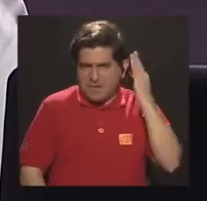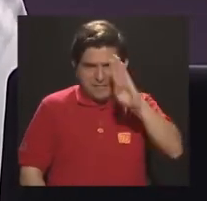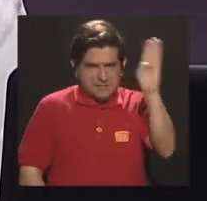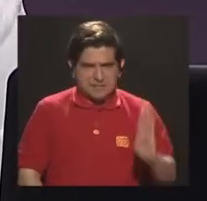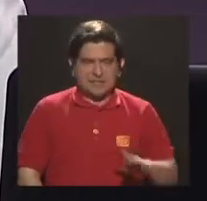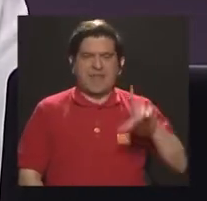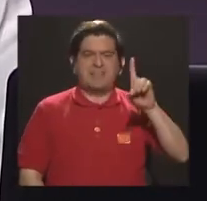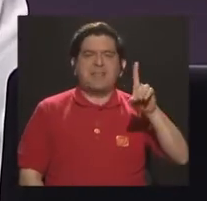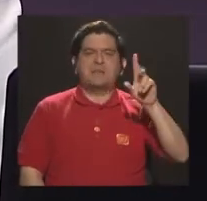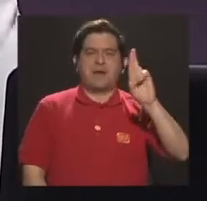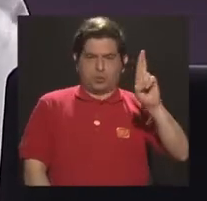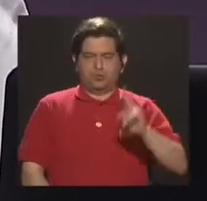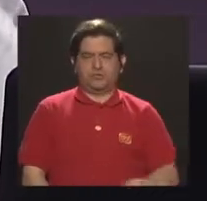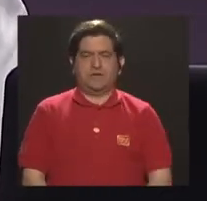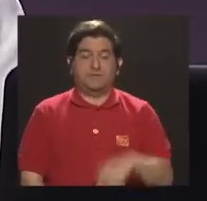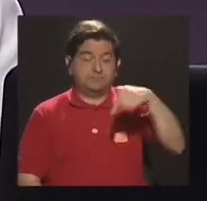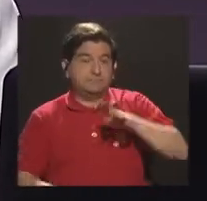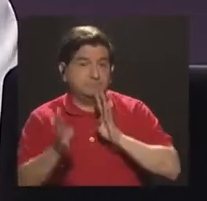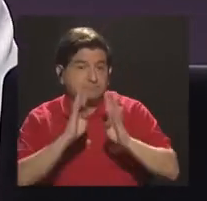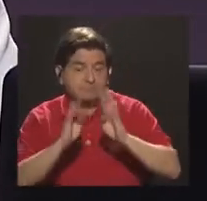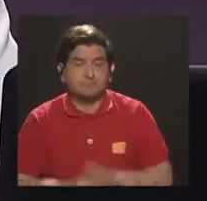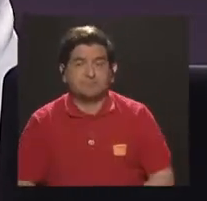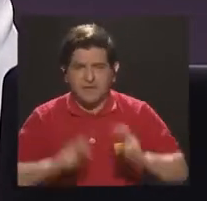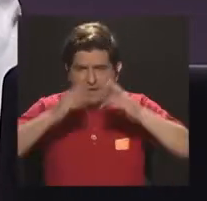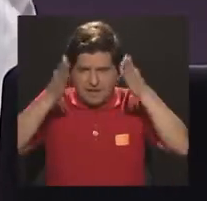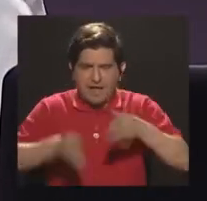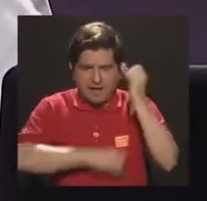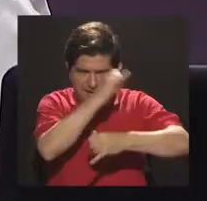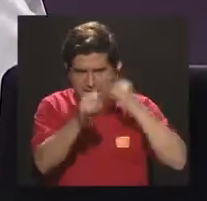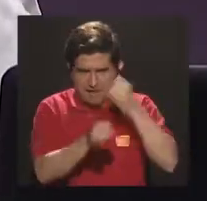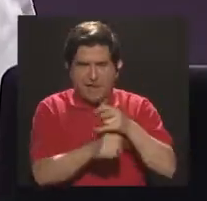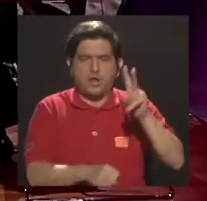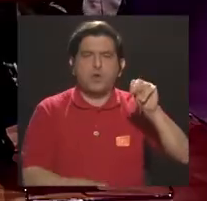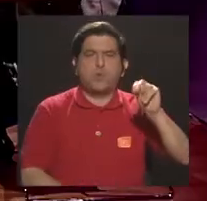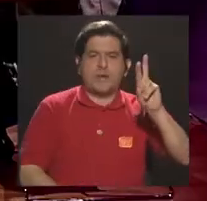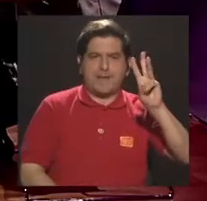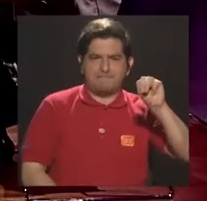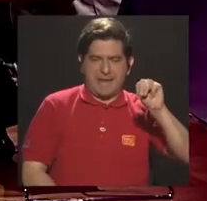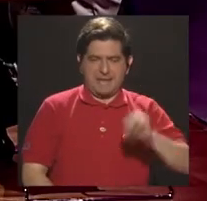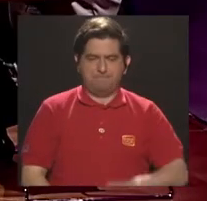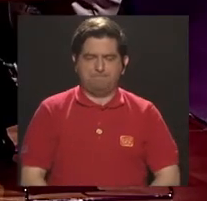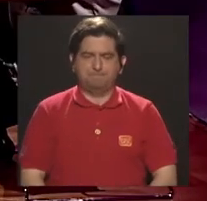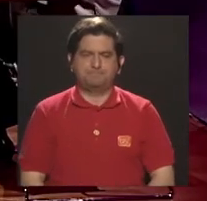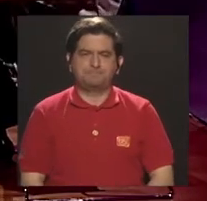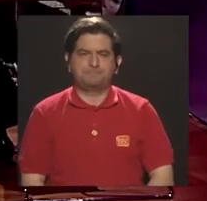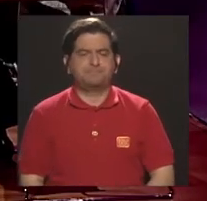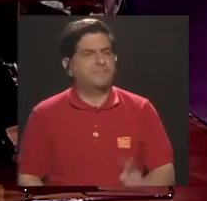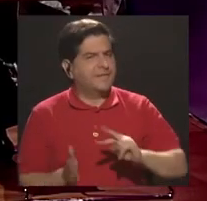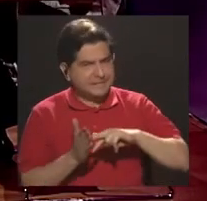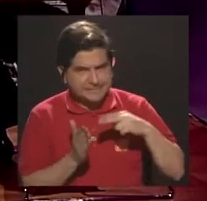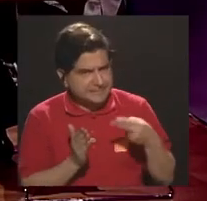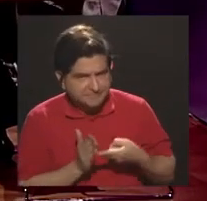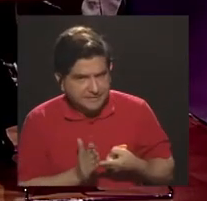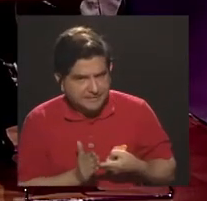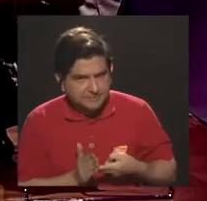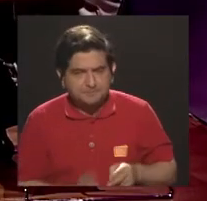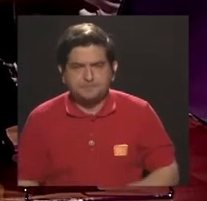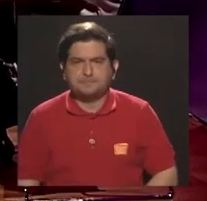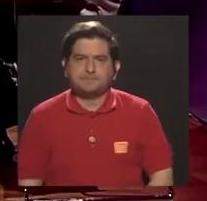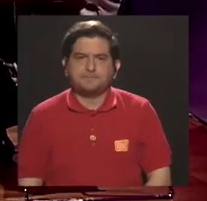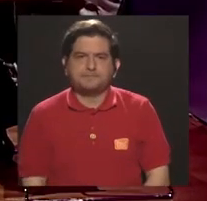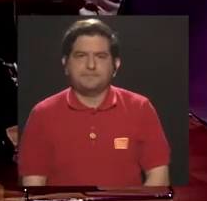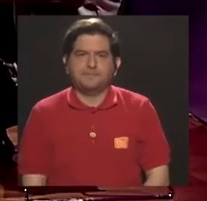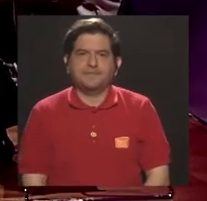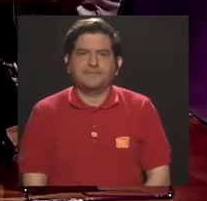dilma rousseff estamos hablando con la analista internacional núria marín o sea qué es